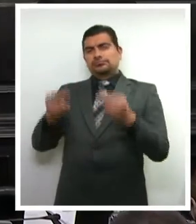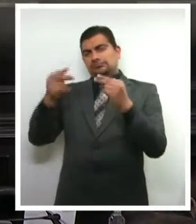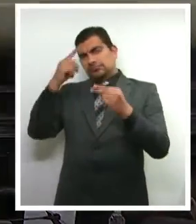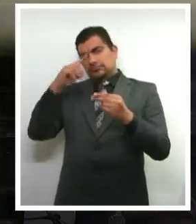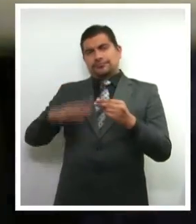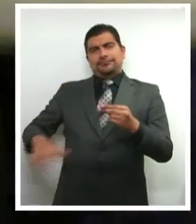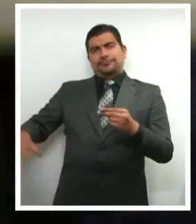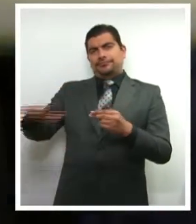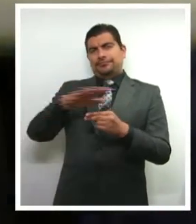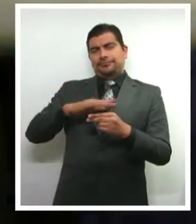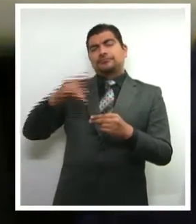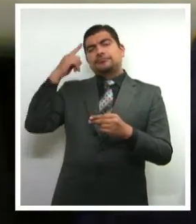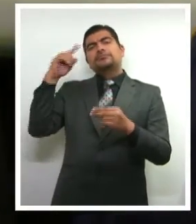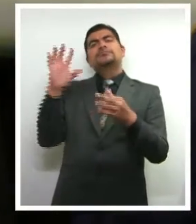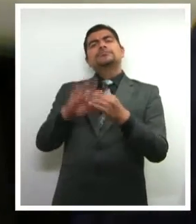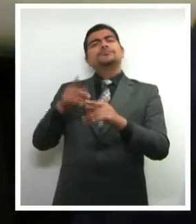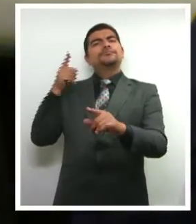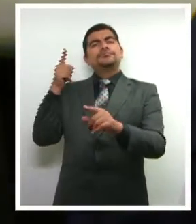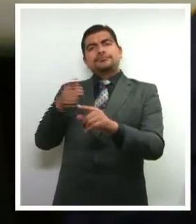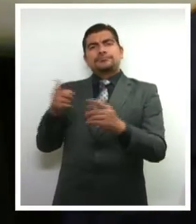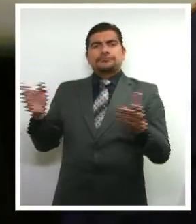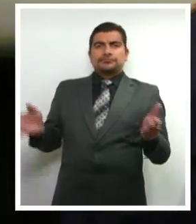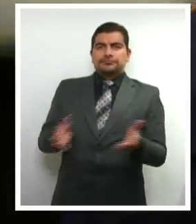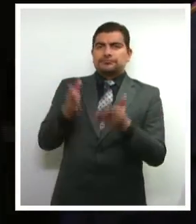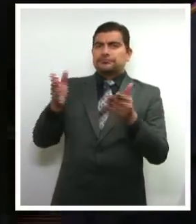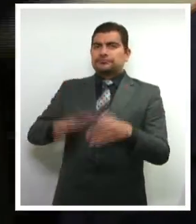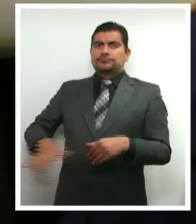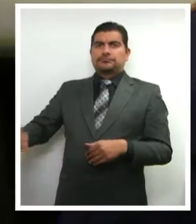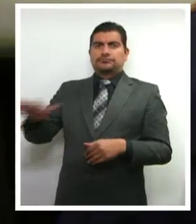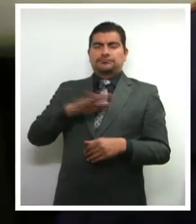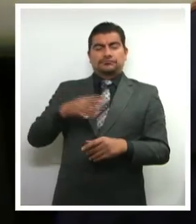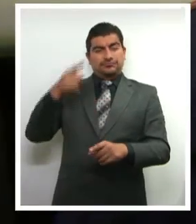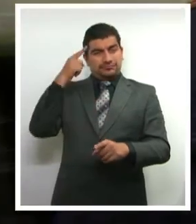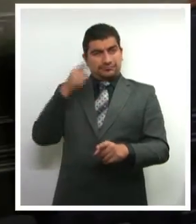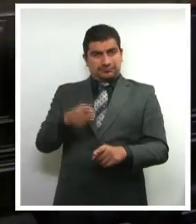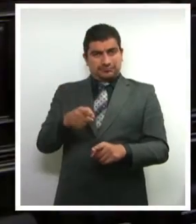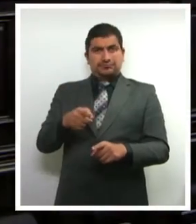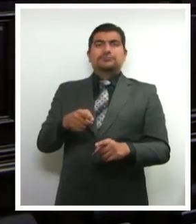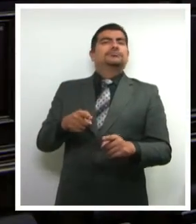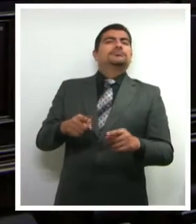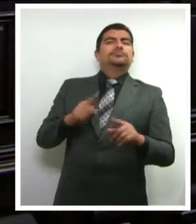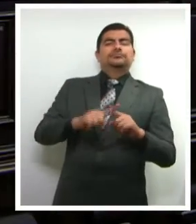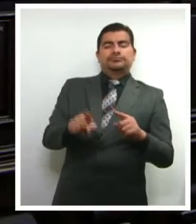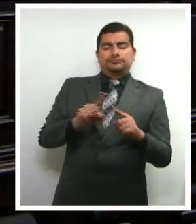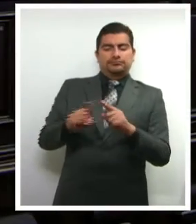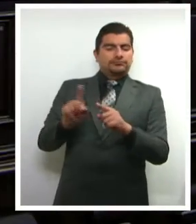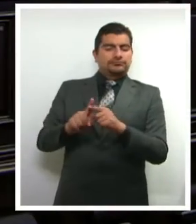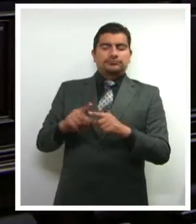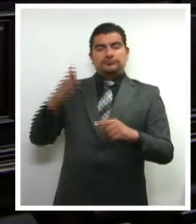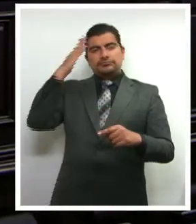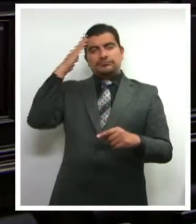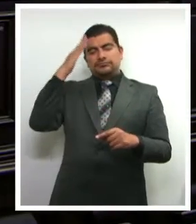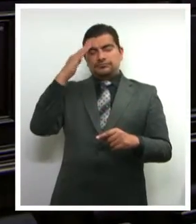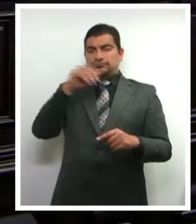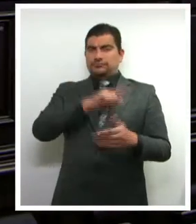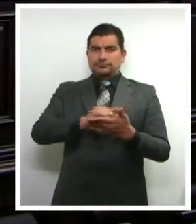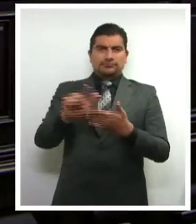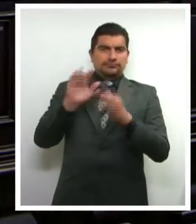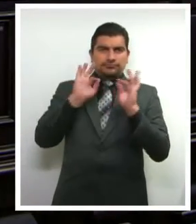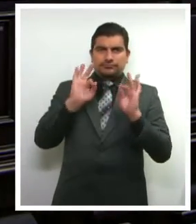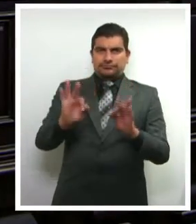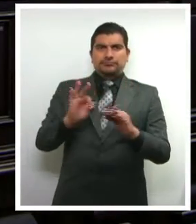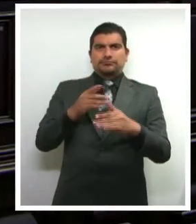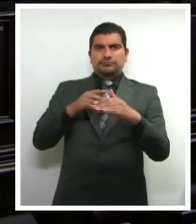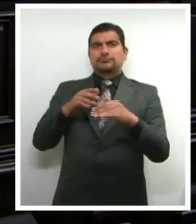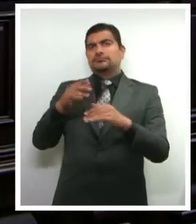a partir de promover y consolidar la aplicación de los principios de transparencia,